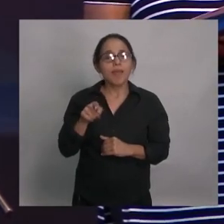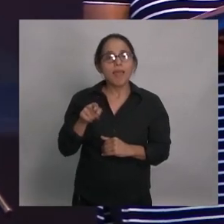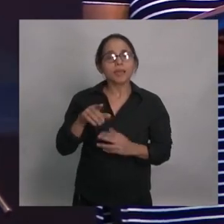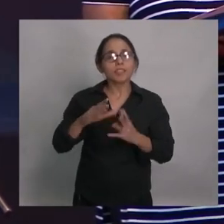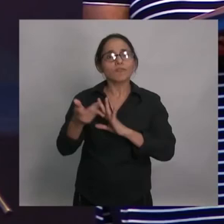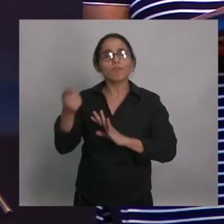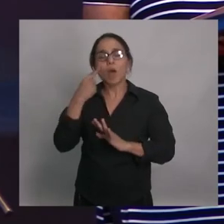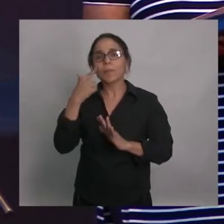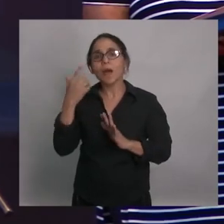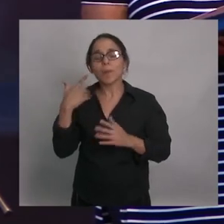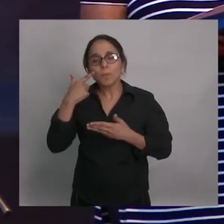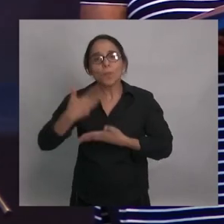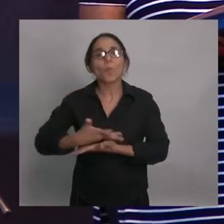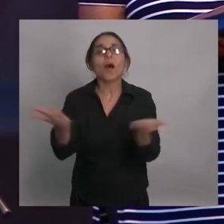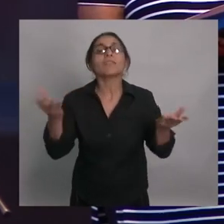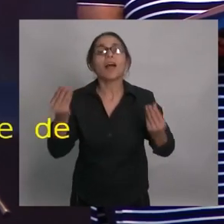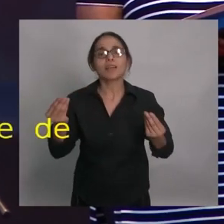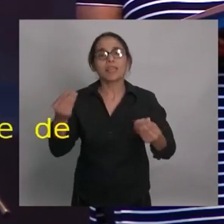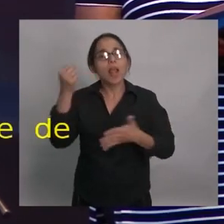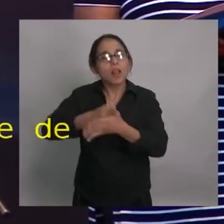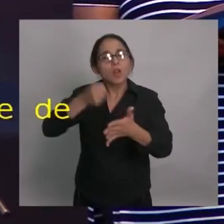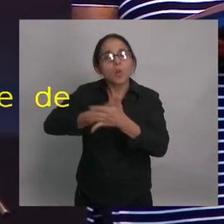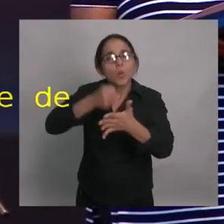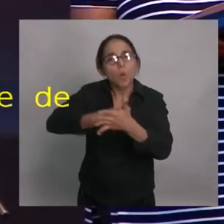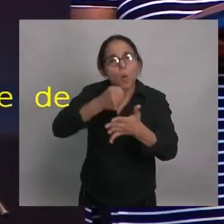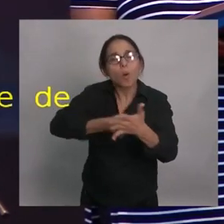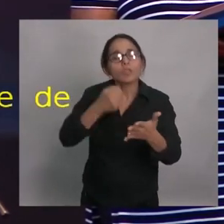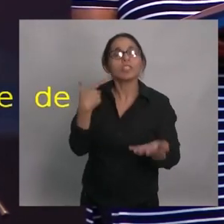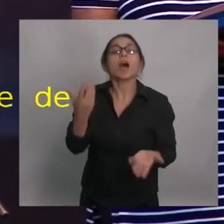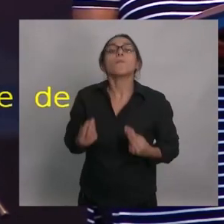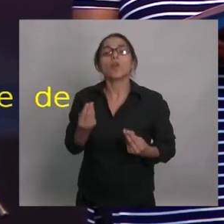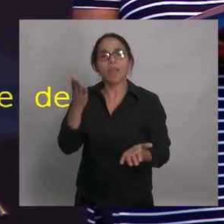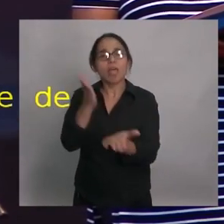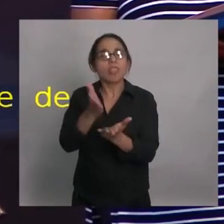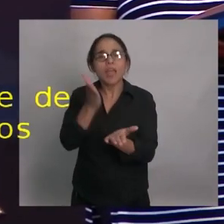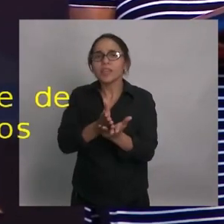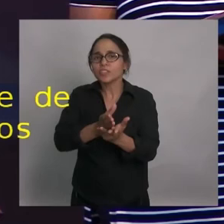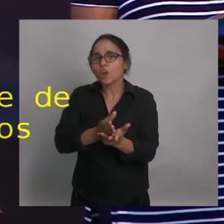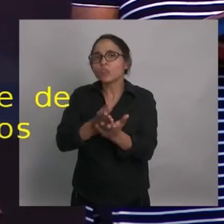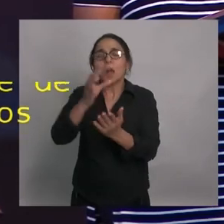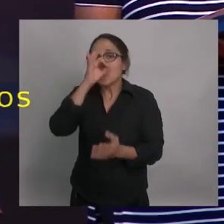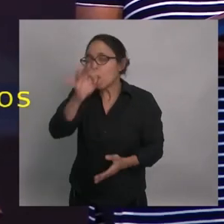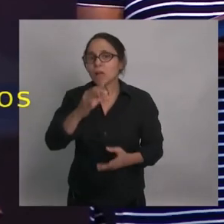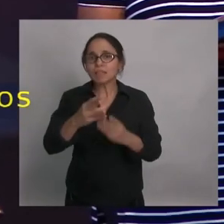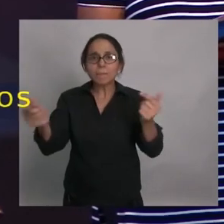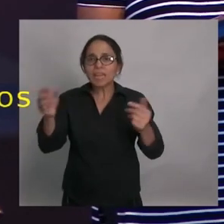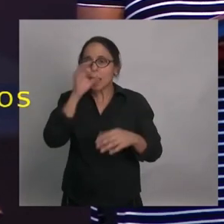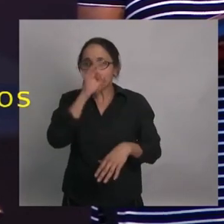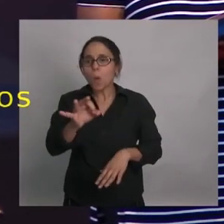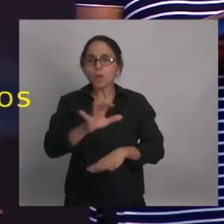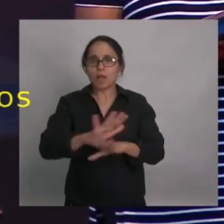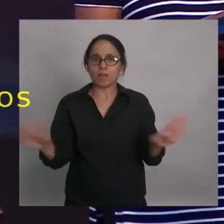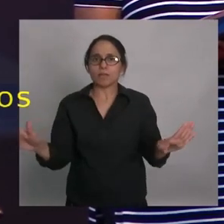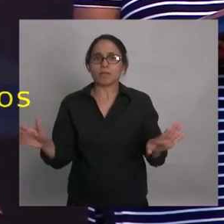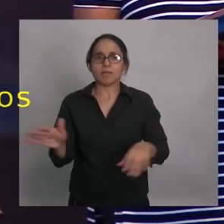rights nueva en ellos son la prueba viviente de que nuestra lucha por los